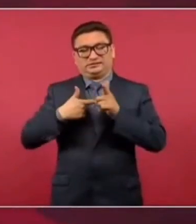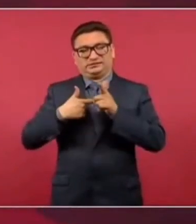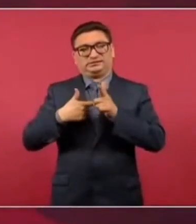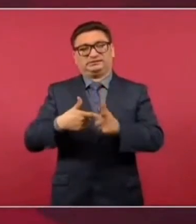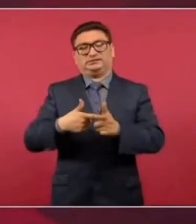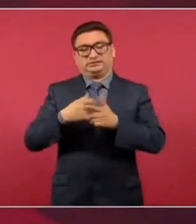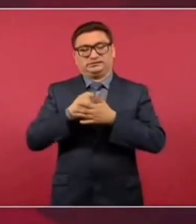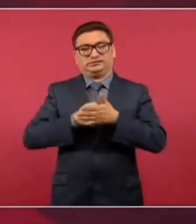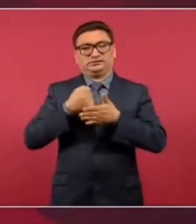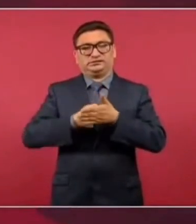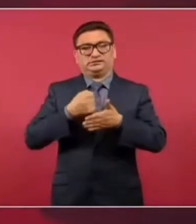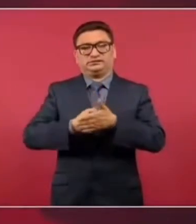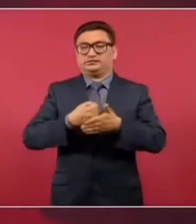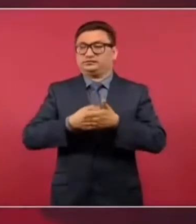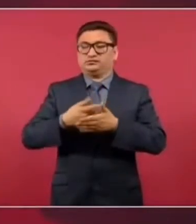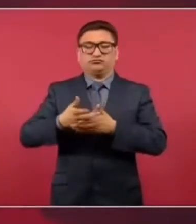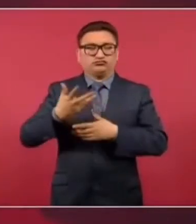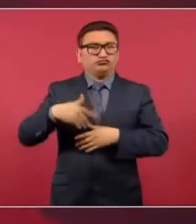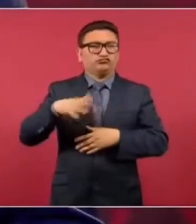de buscar